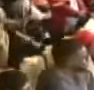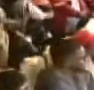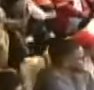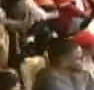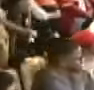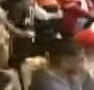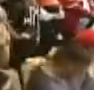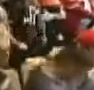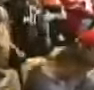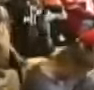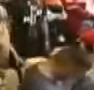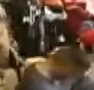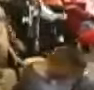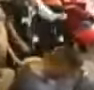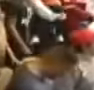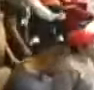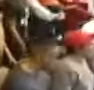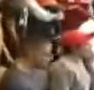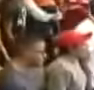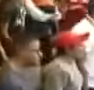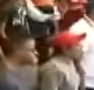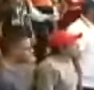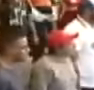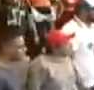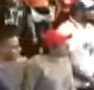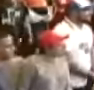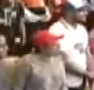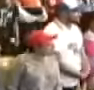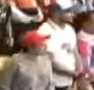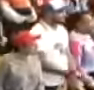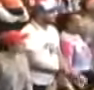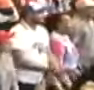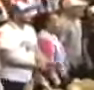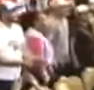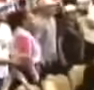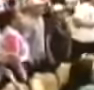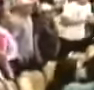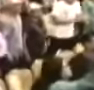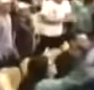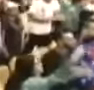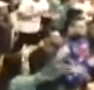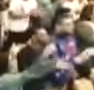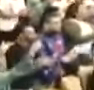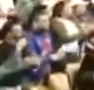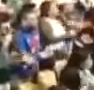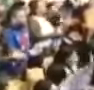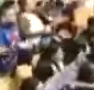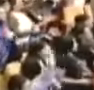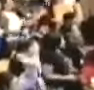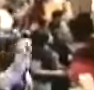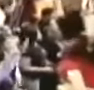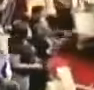por nuestros niños y el futuro de la gente lo brindamos todo.